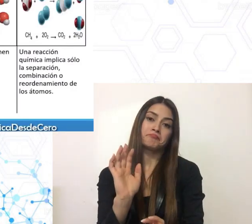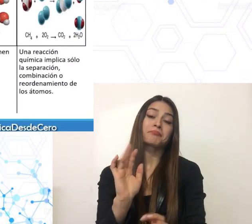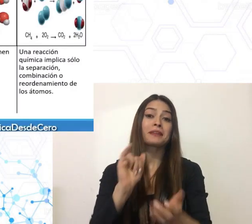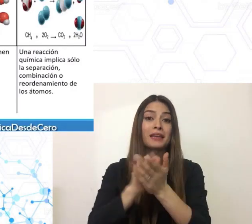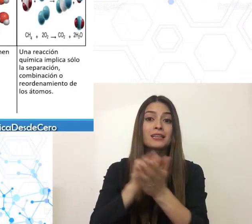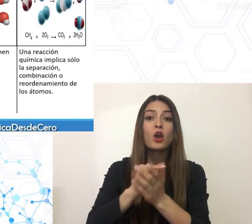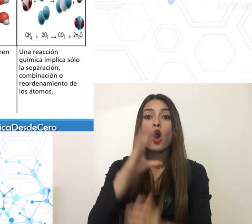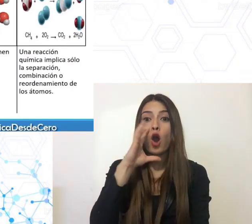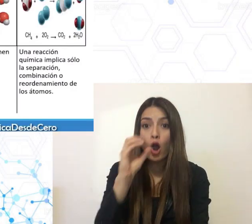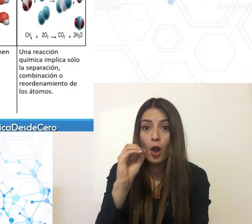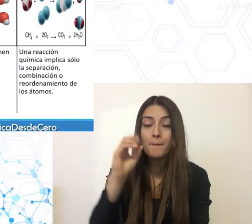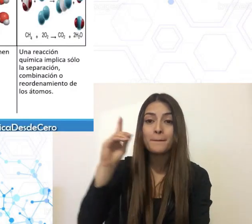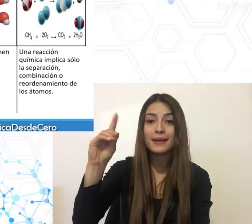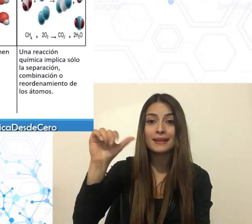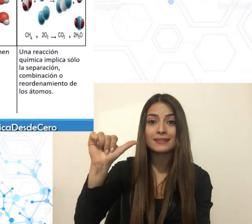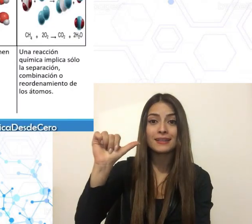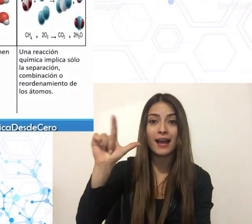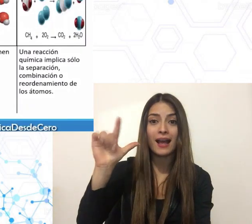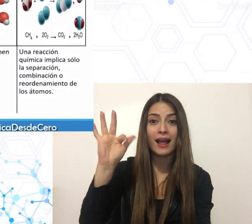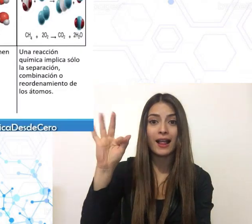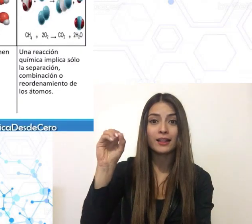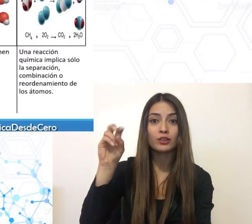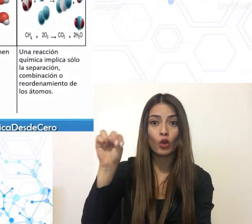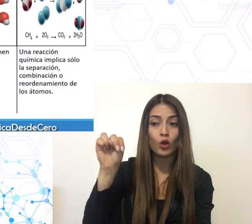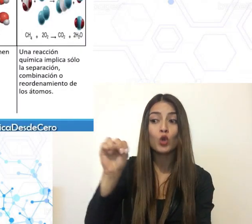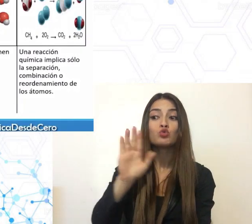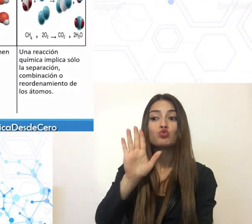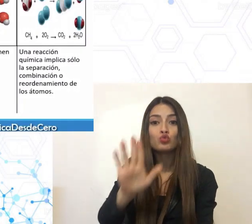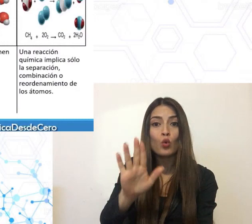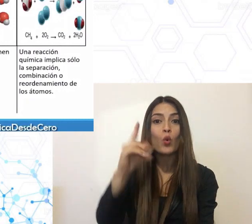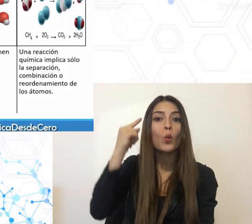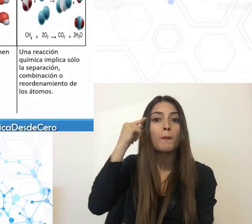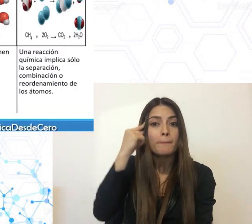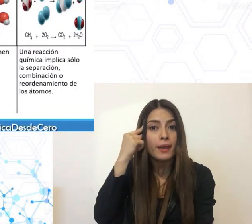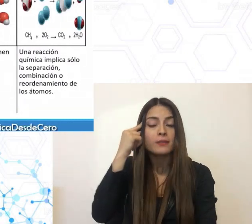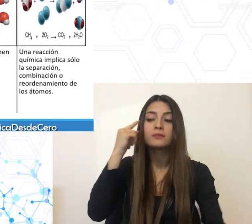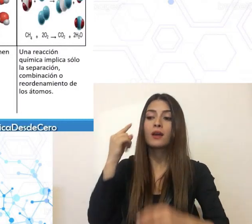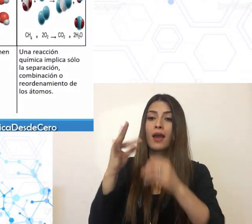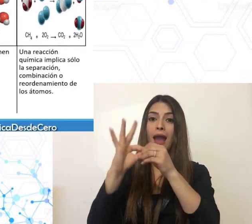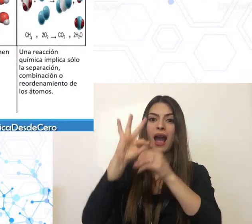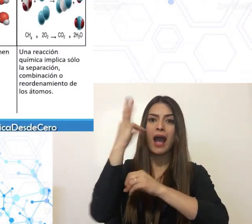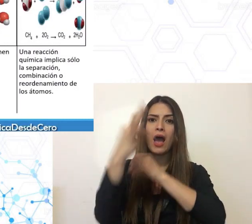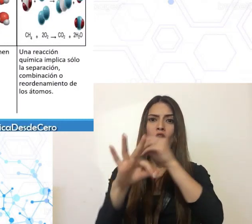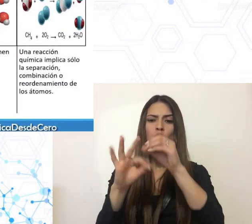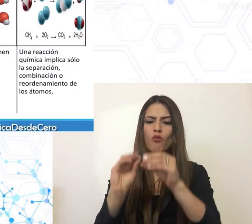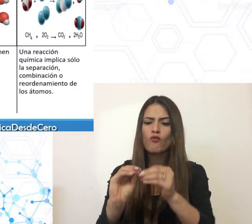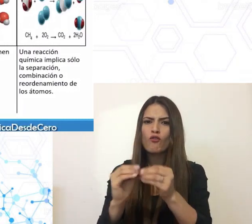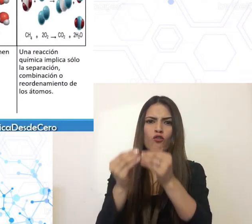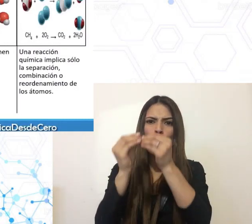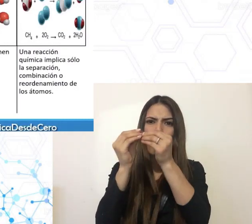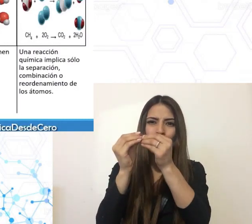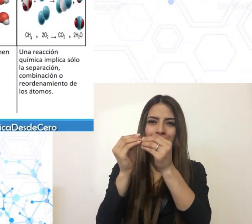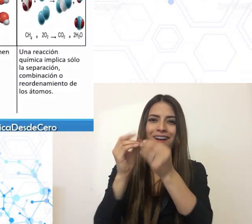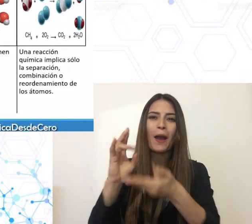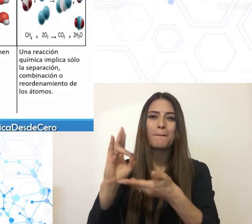sencillamente esférico y que cumple con estos 4 postulados que se encuentran aquí descritos